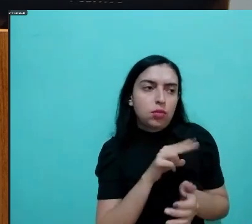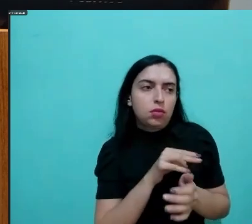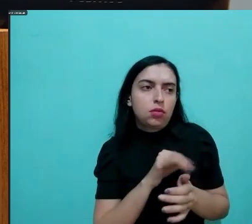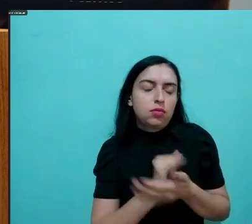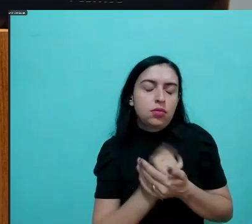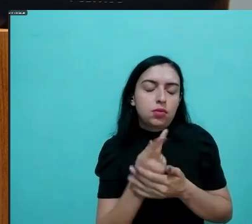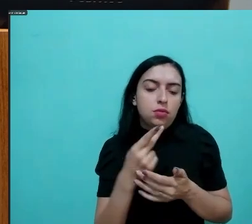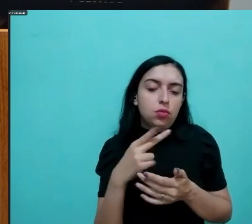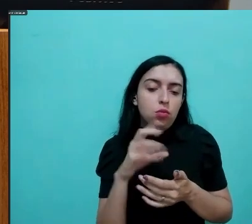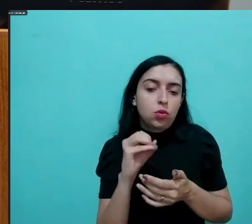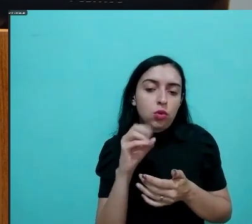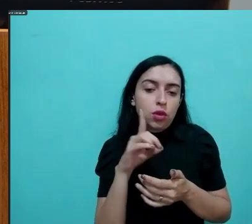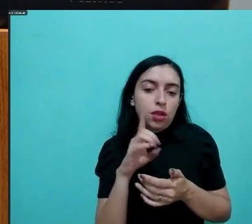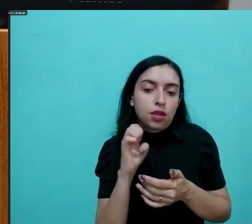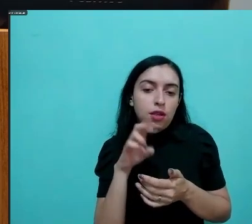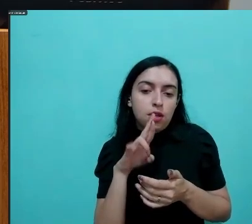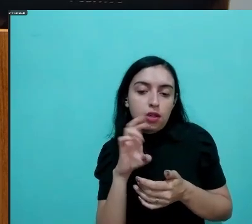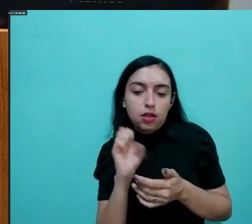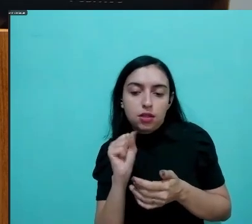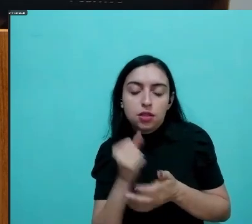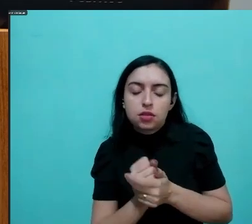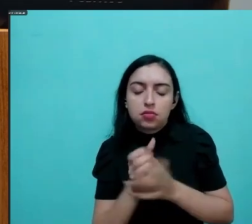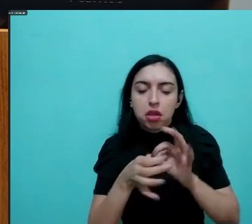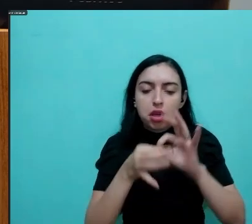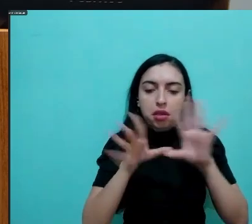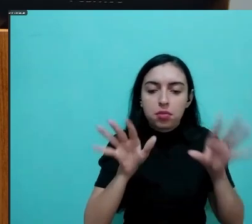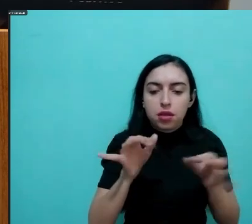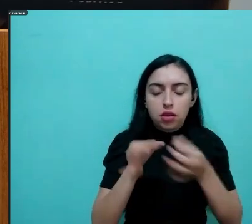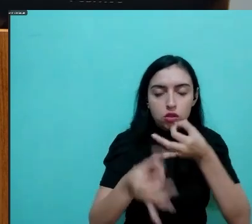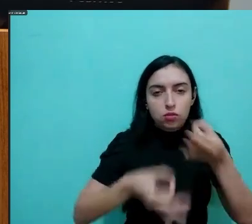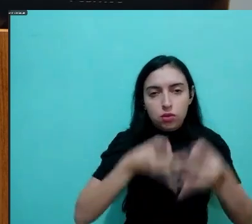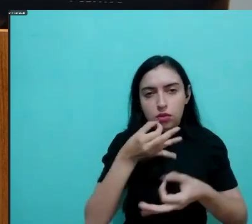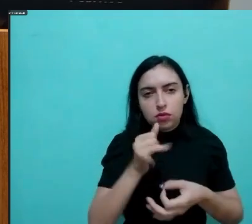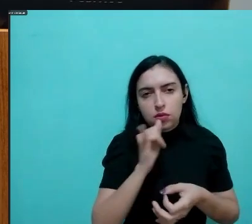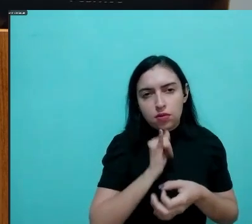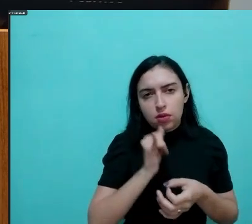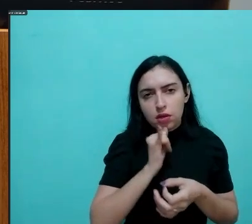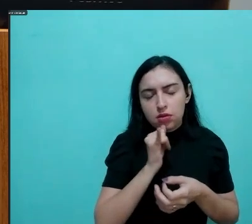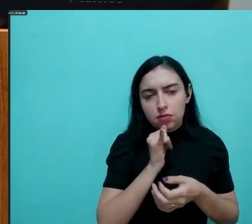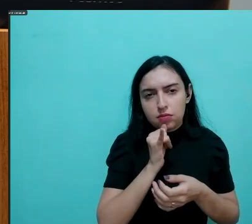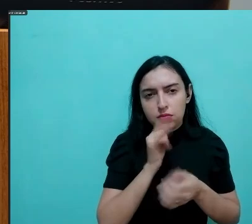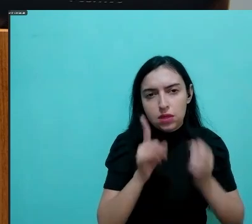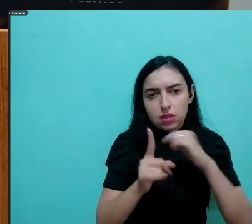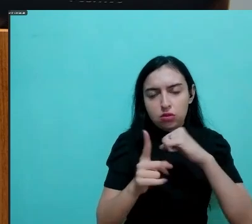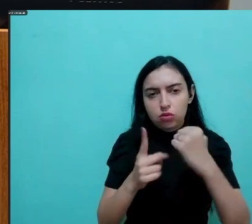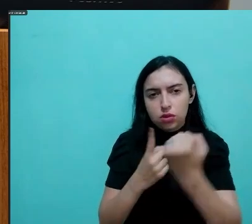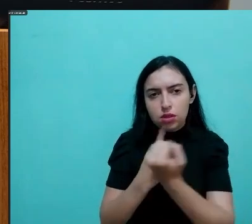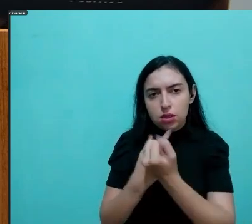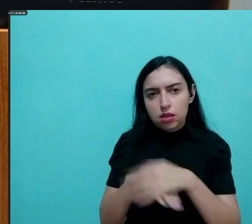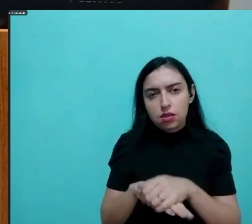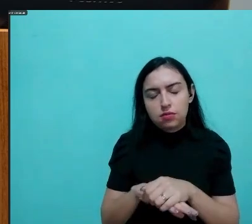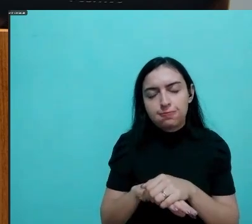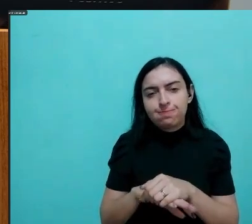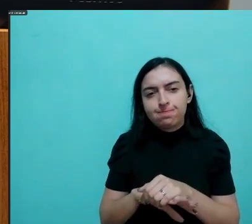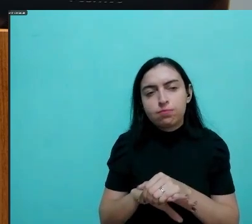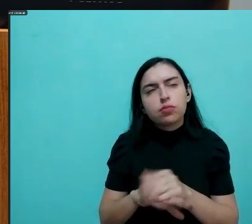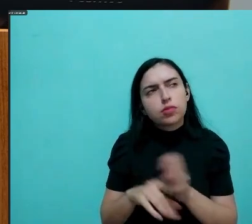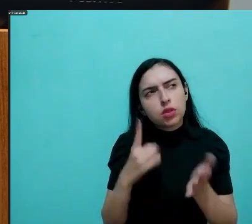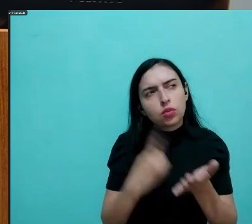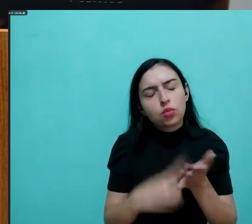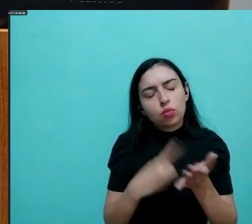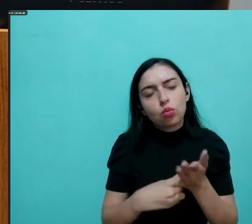de la libertad de expresión. Y, por ejemplo, son las redes sociales los que determinan